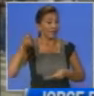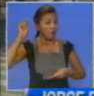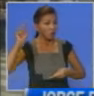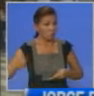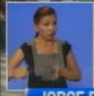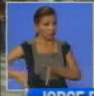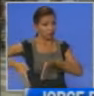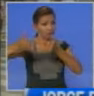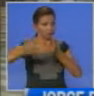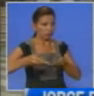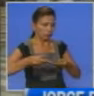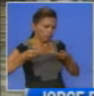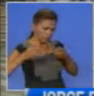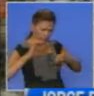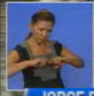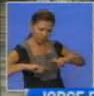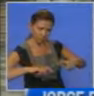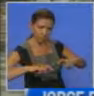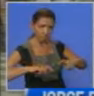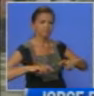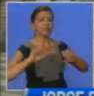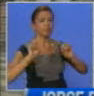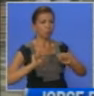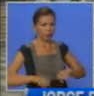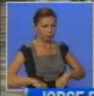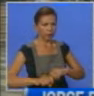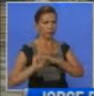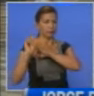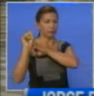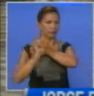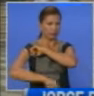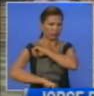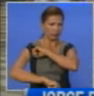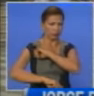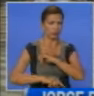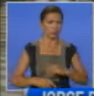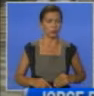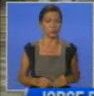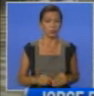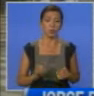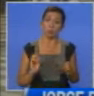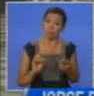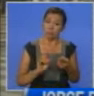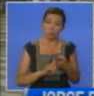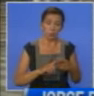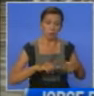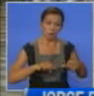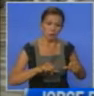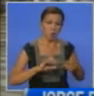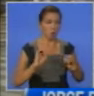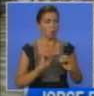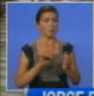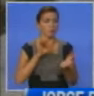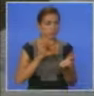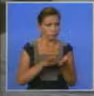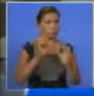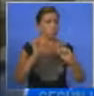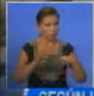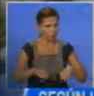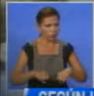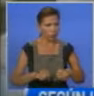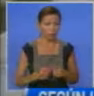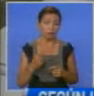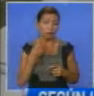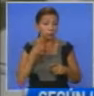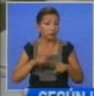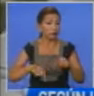encontrar el mérito suficiente podría determinar para ella una sanción administrativa o llegar incluso a su destitución. Hasta tanto, una